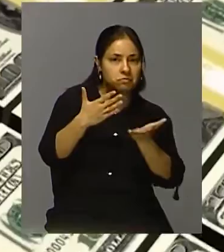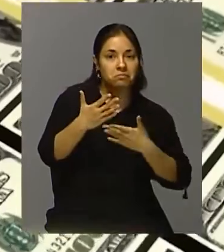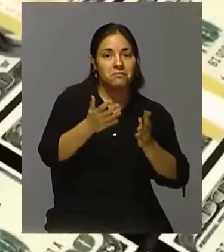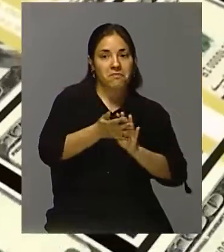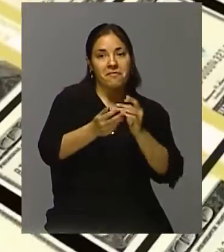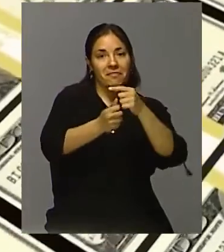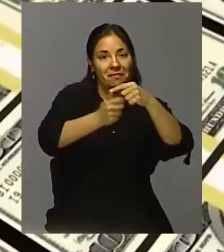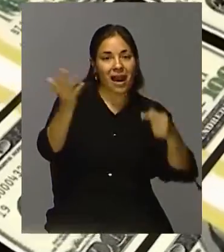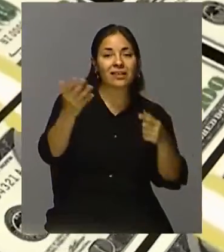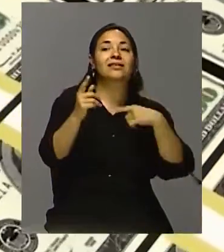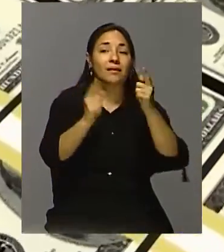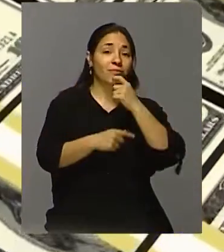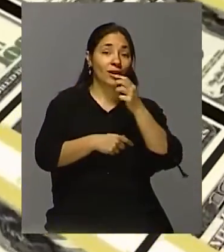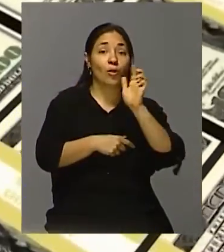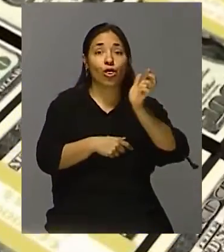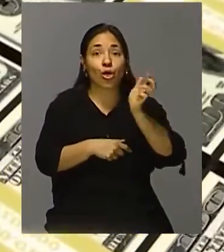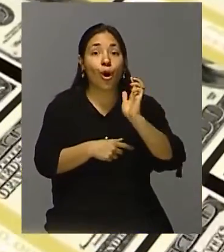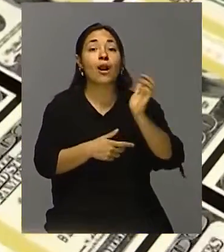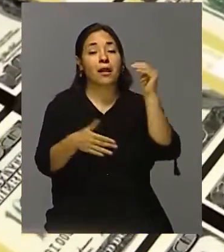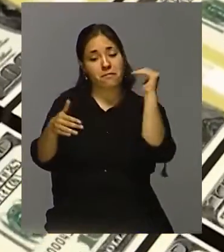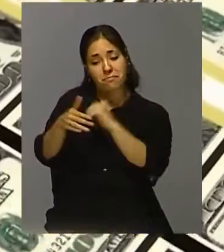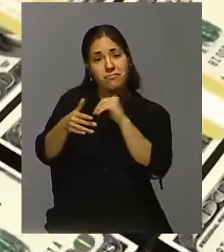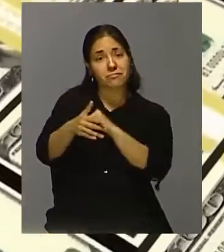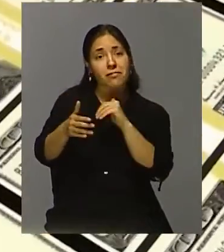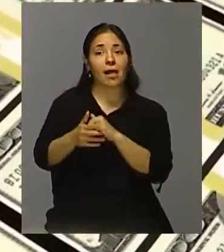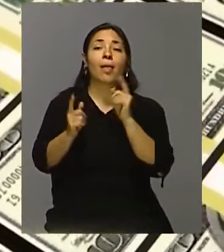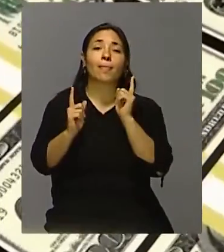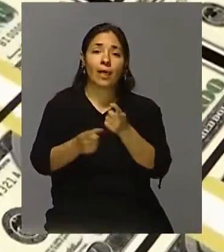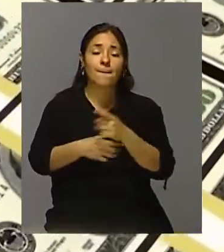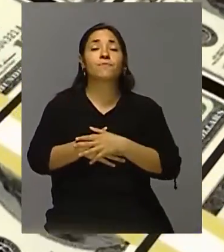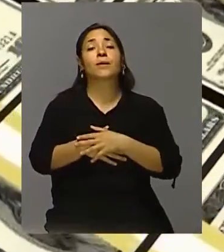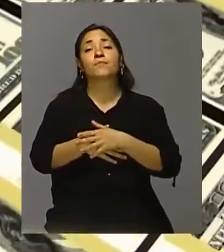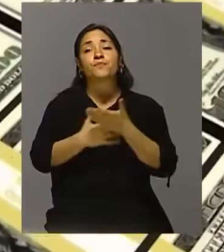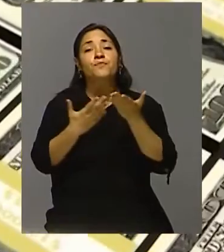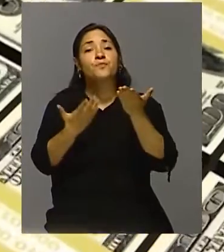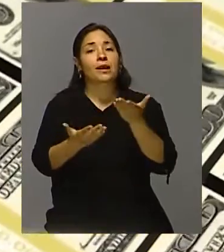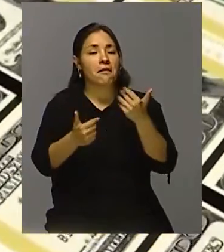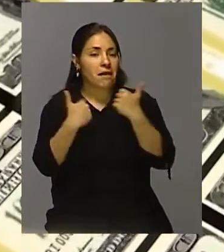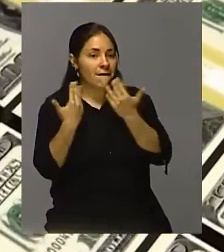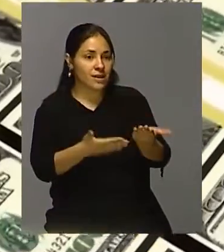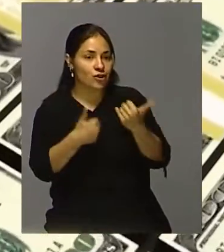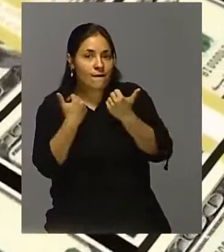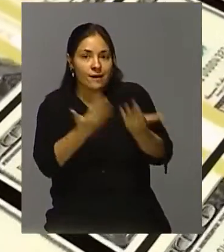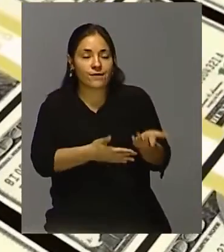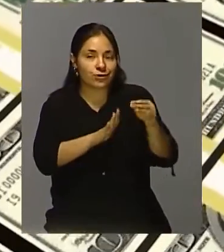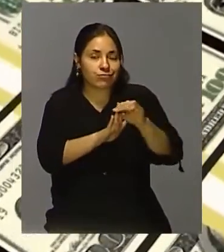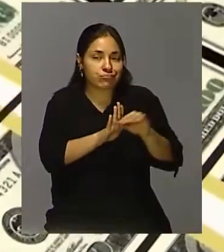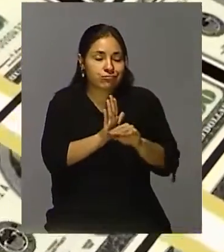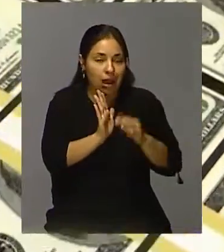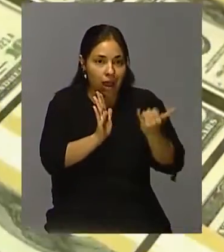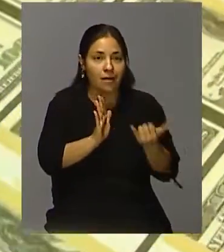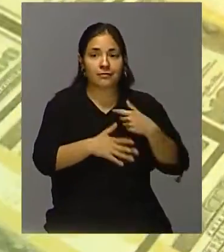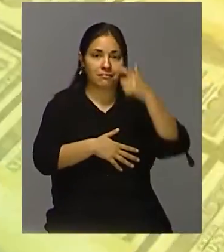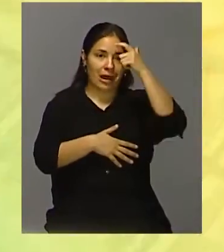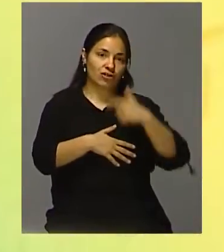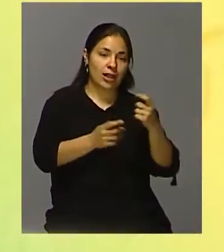inversor dolarizar su portafolio y muchos beneficios accesibles que le permiten como te digo, a un inversor prudente,